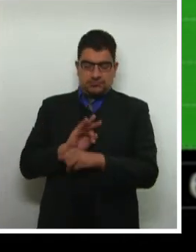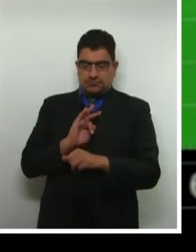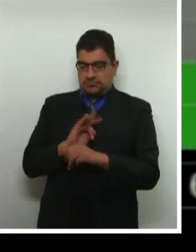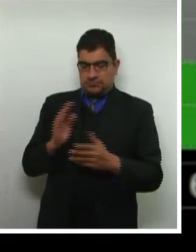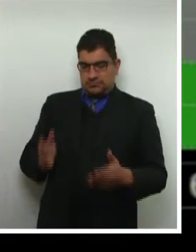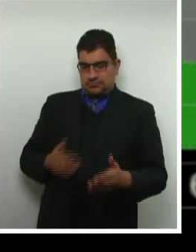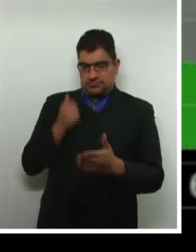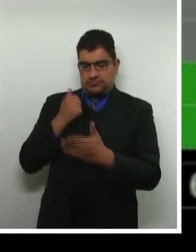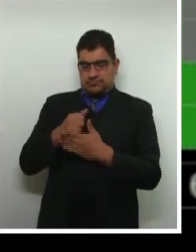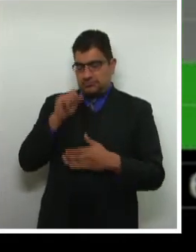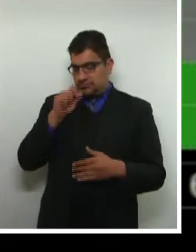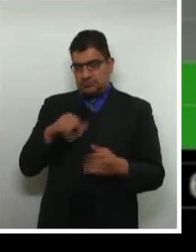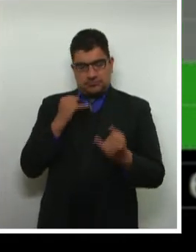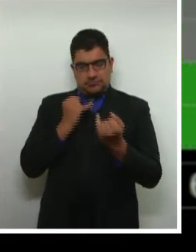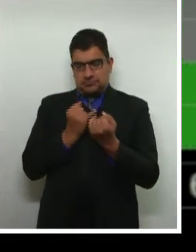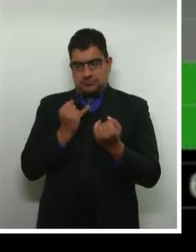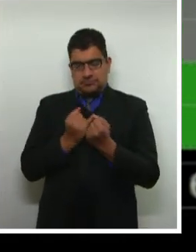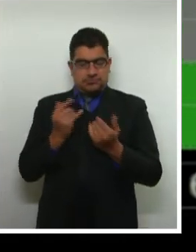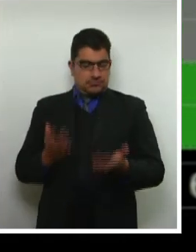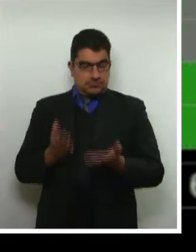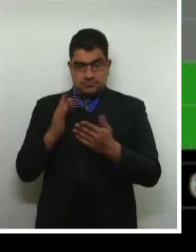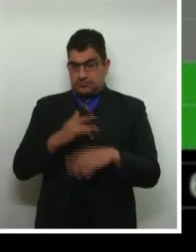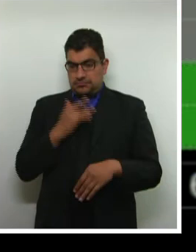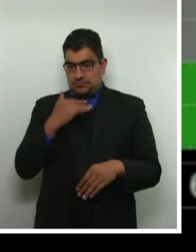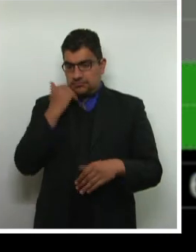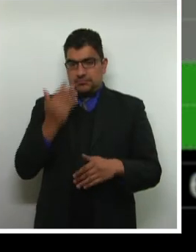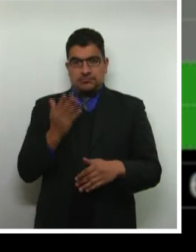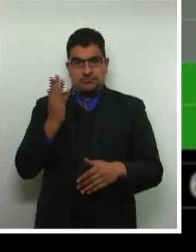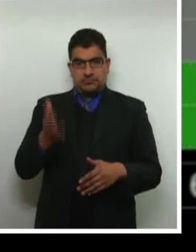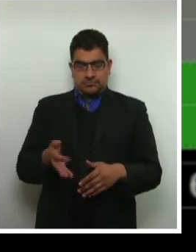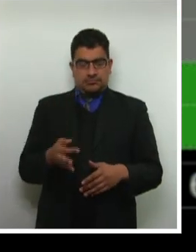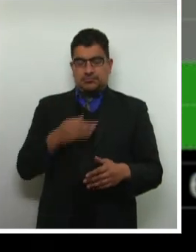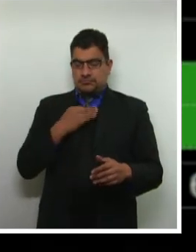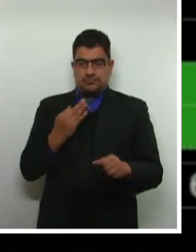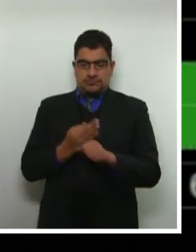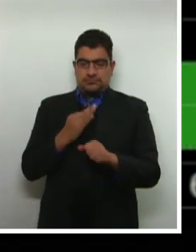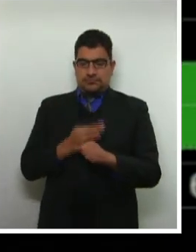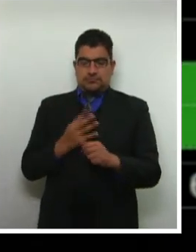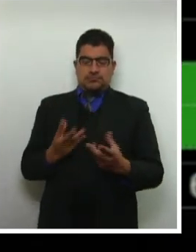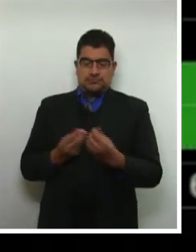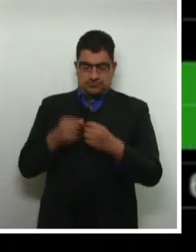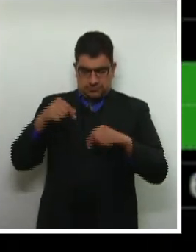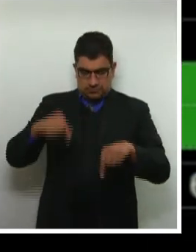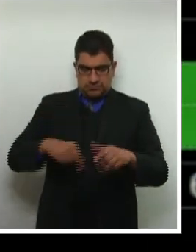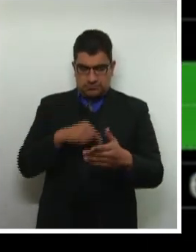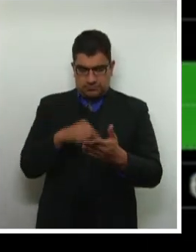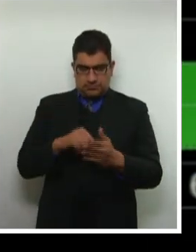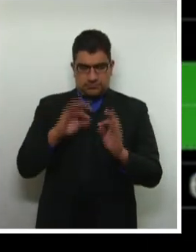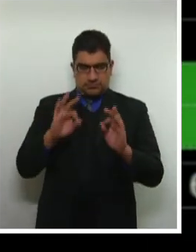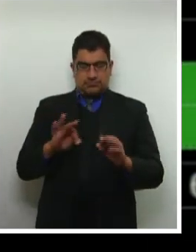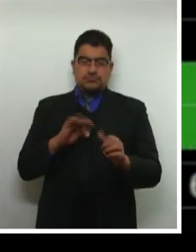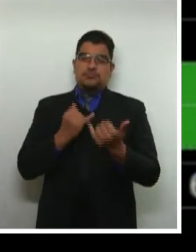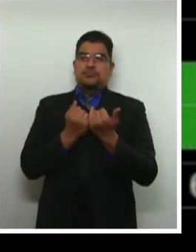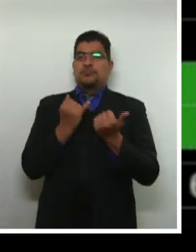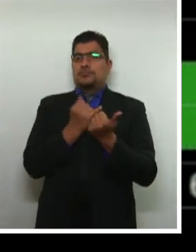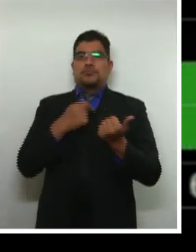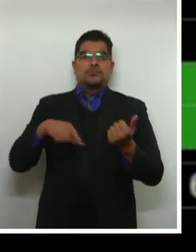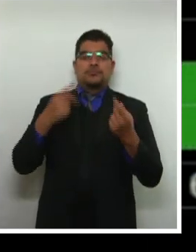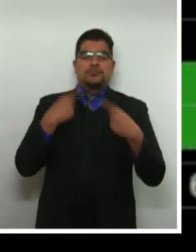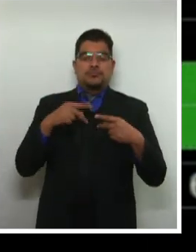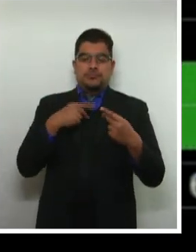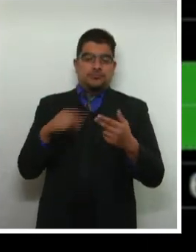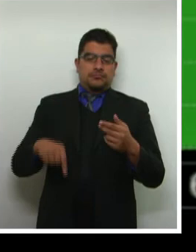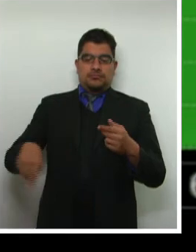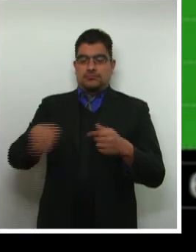ciudad y de los susceptibles de serlo, que se localicen en su territorio, así como de aquellas relacionadas con el